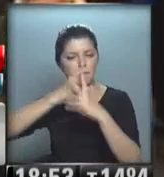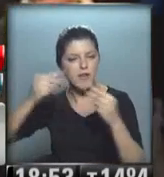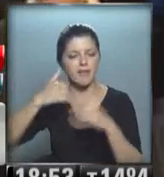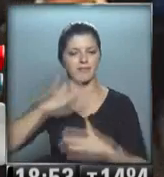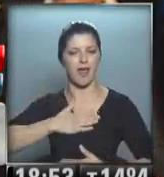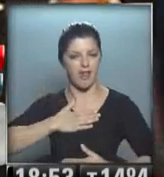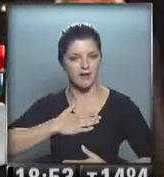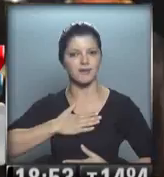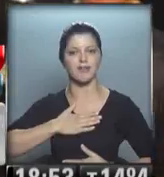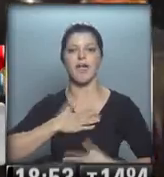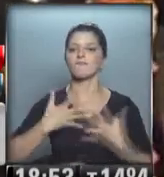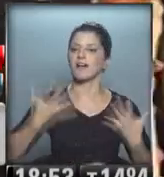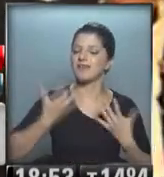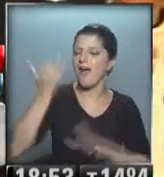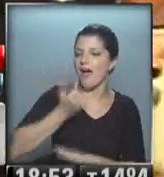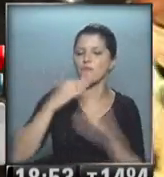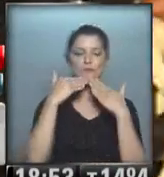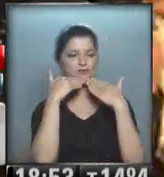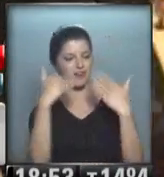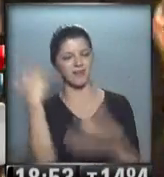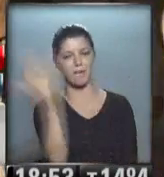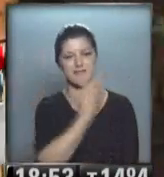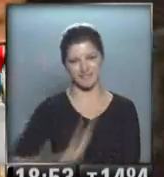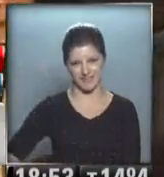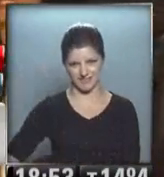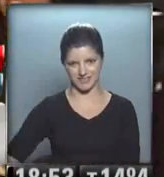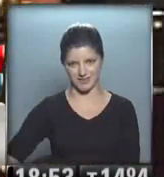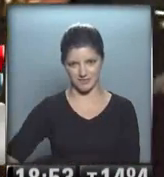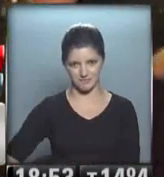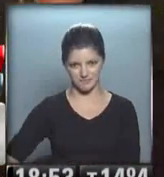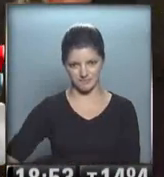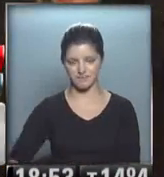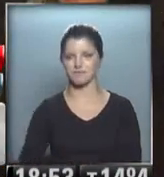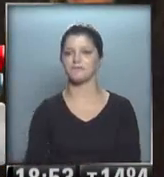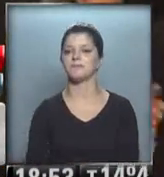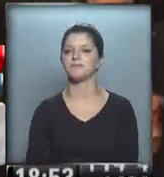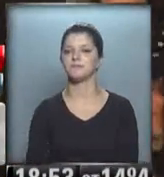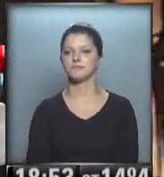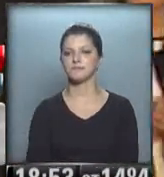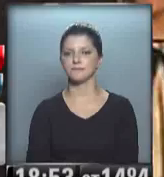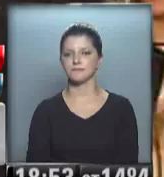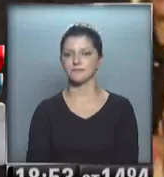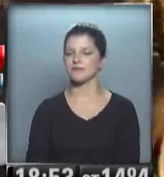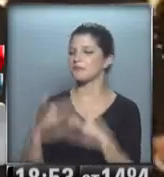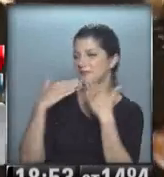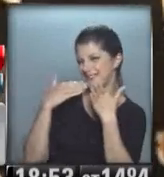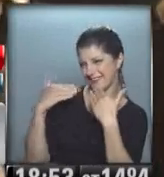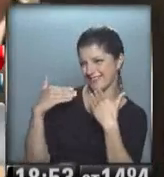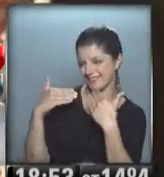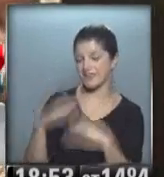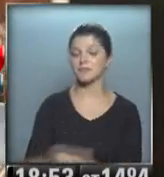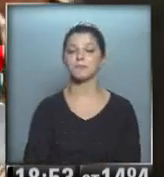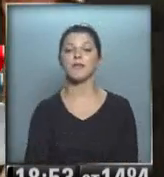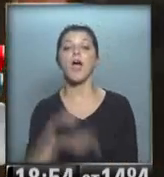alegría y lleno de felicidad a nuestro pueblo. Muchas gracias, Presidenta. Gracias. Y le quiero... Muchas gracias. Y le quiero